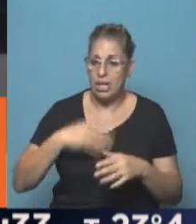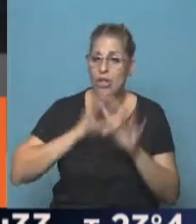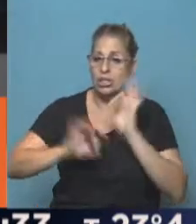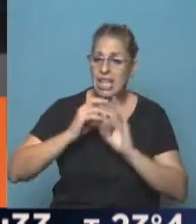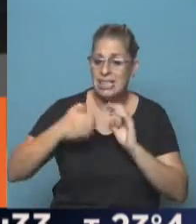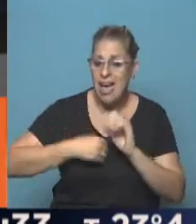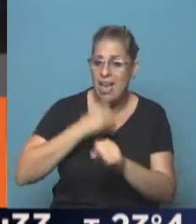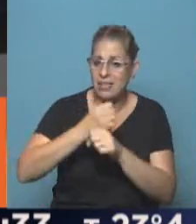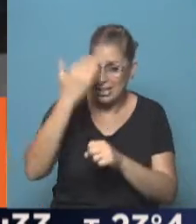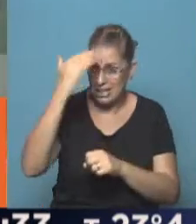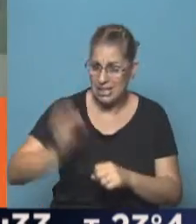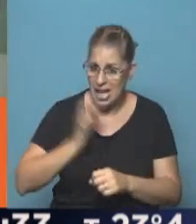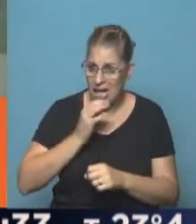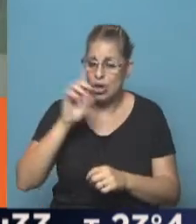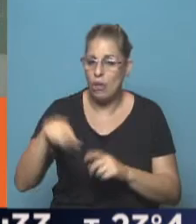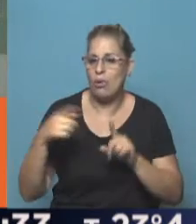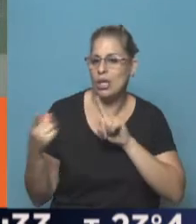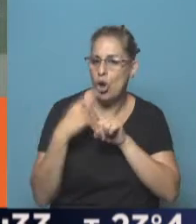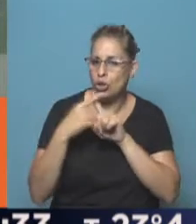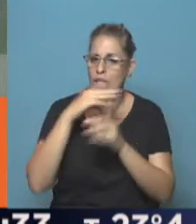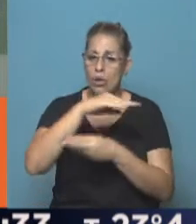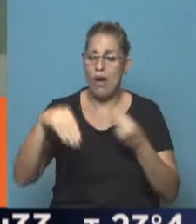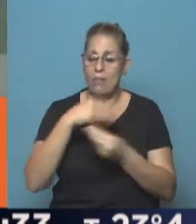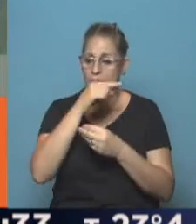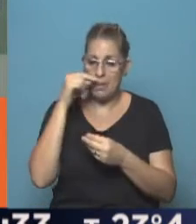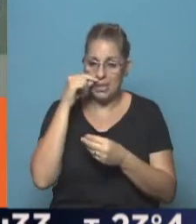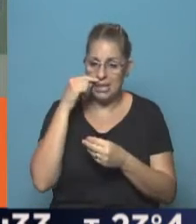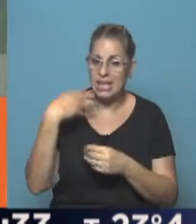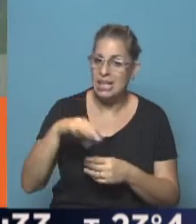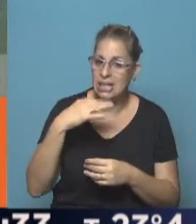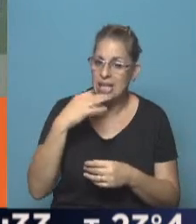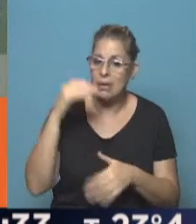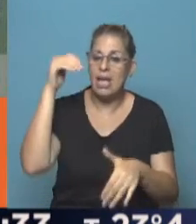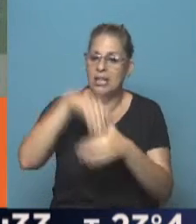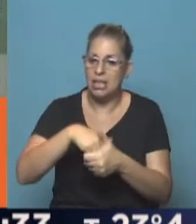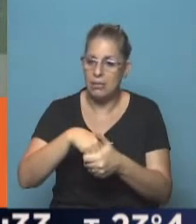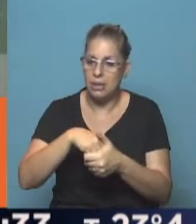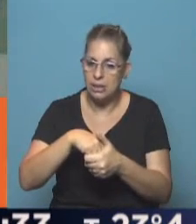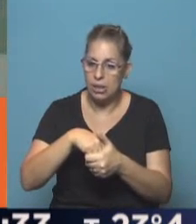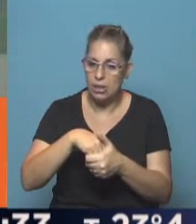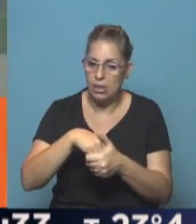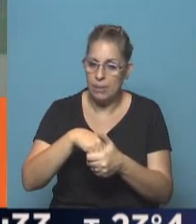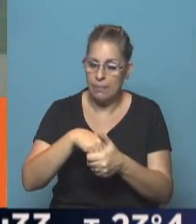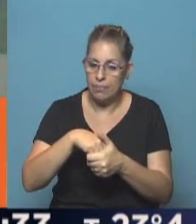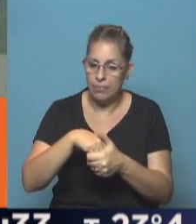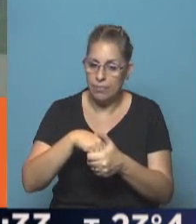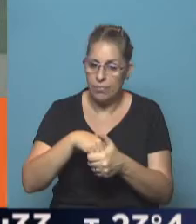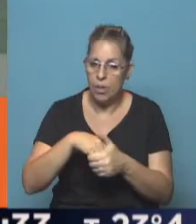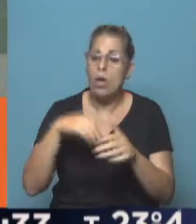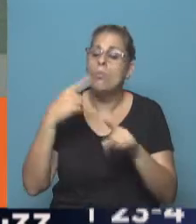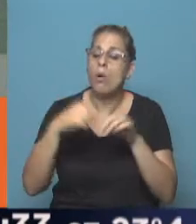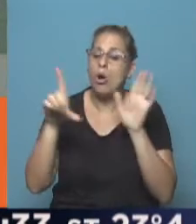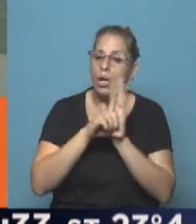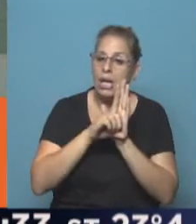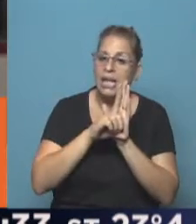que tratándose de una cuestión vinculada a la familia presidencial, debió haberse dado intervención a los procedimientos que corresponden por la Ley de